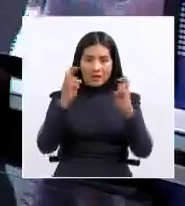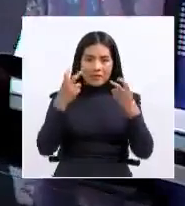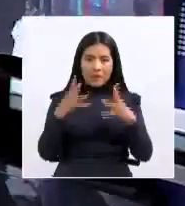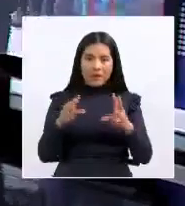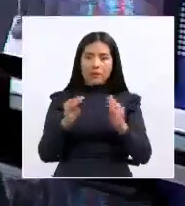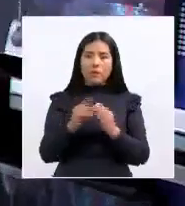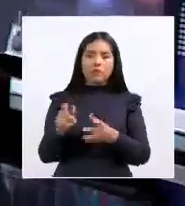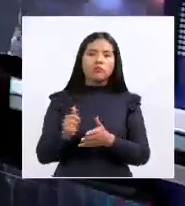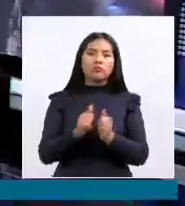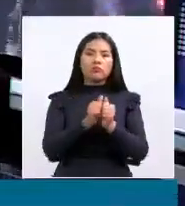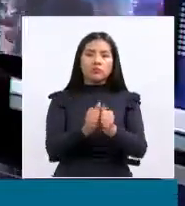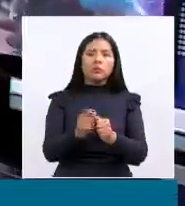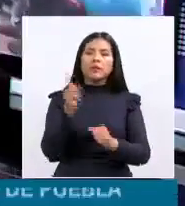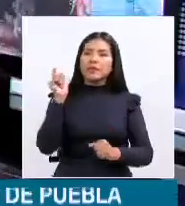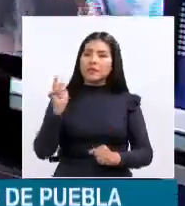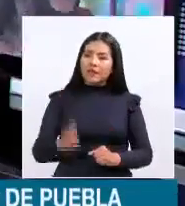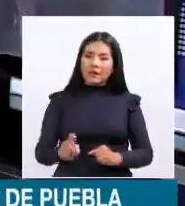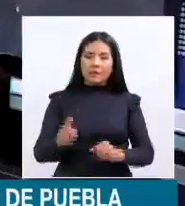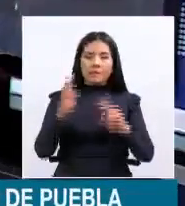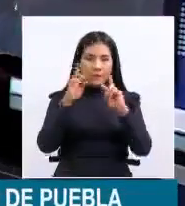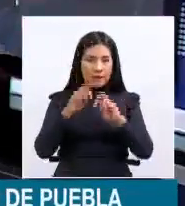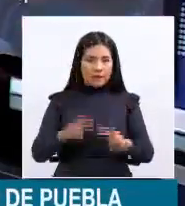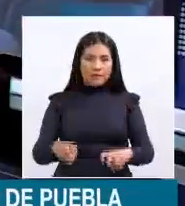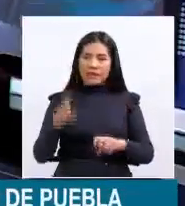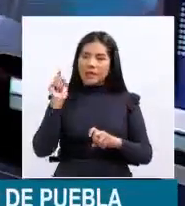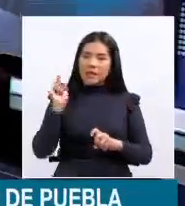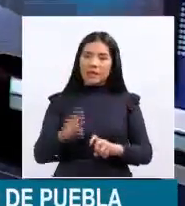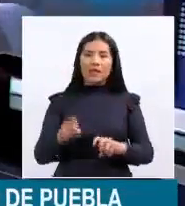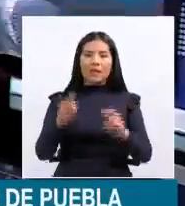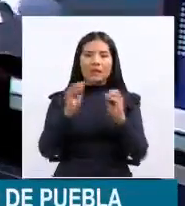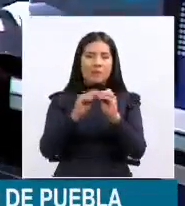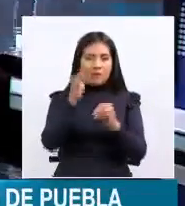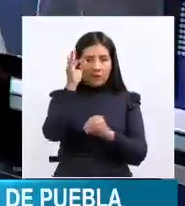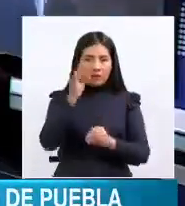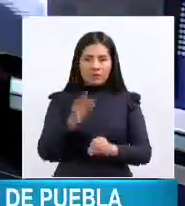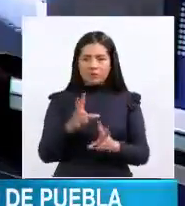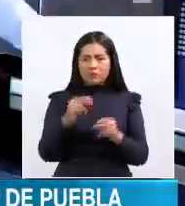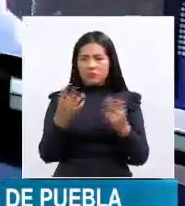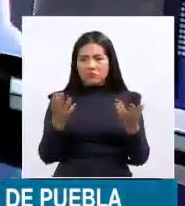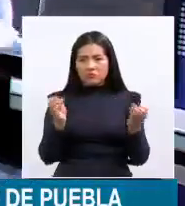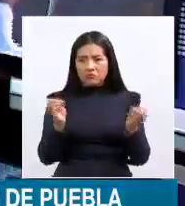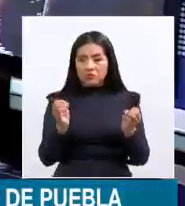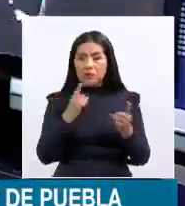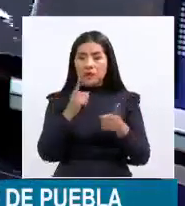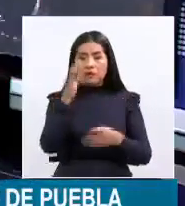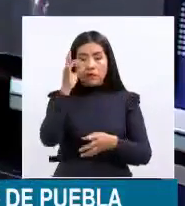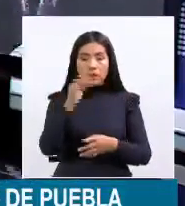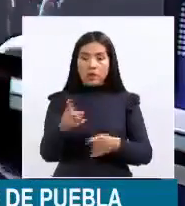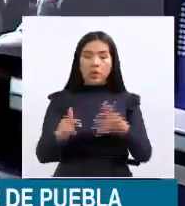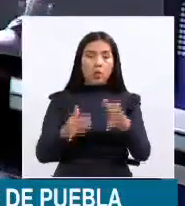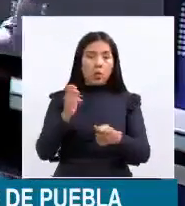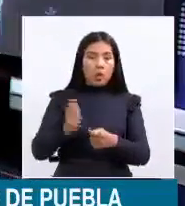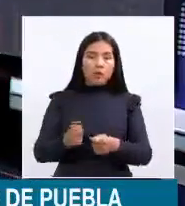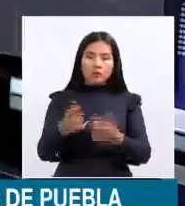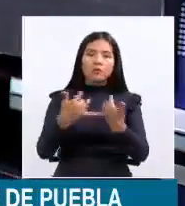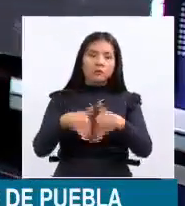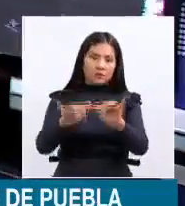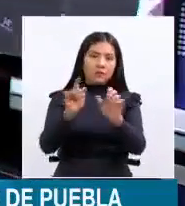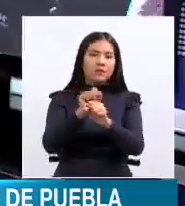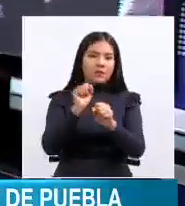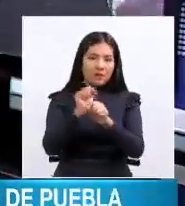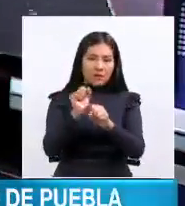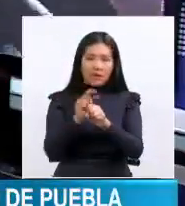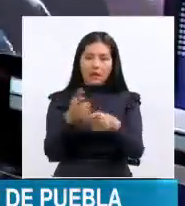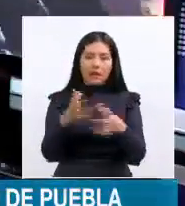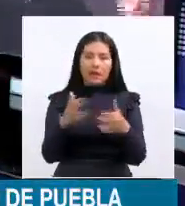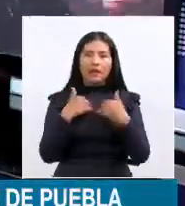fuera de que hay que revisar, hay que decirle a los fiscales, no, los fiscales, los jueces vienen trabajando y tienen su